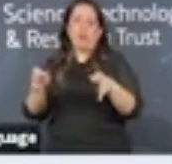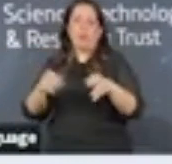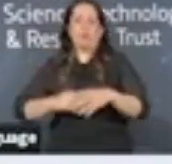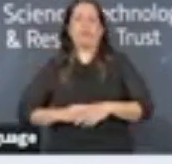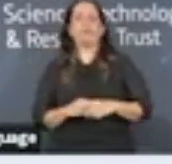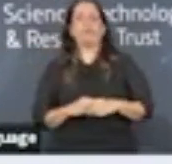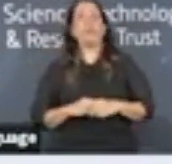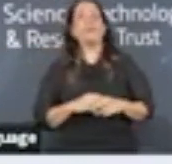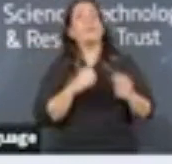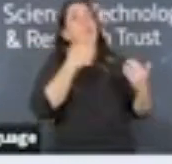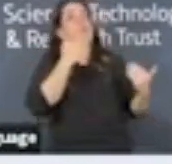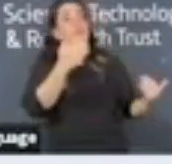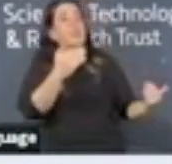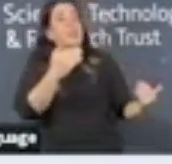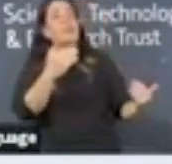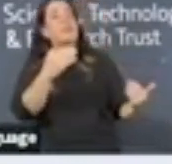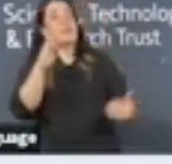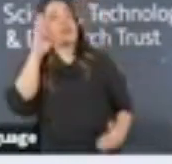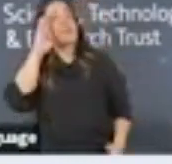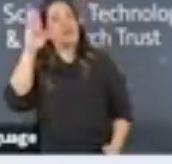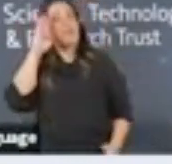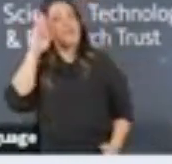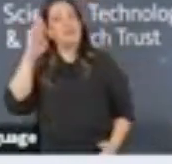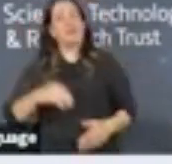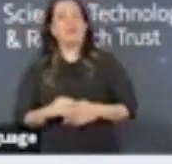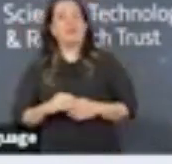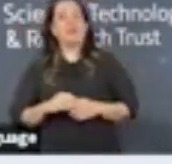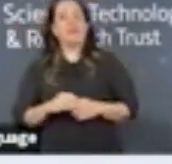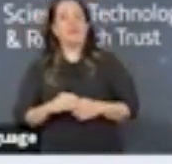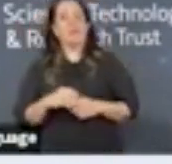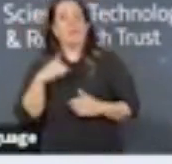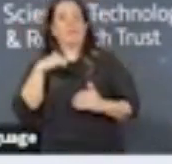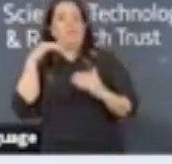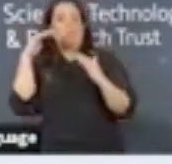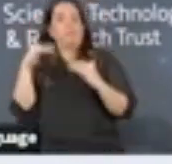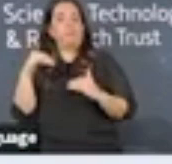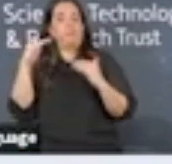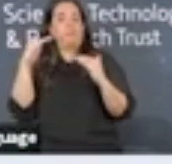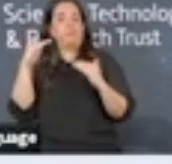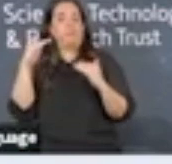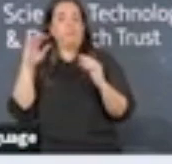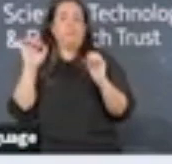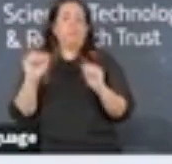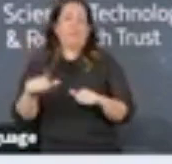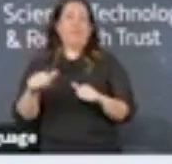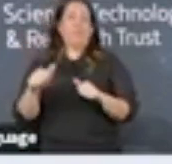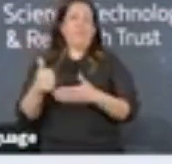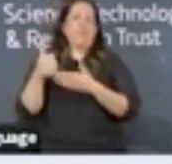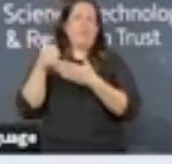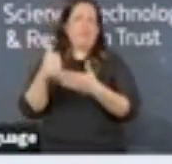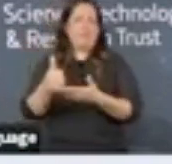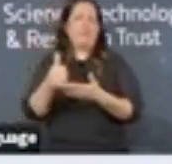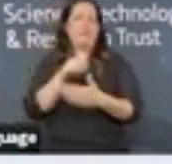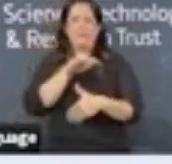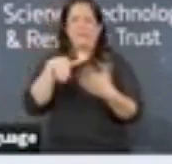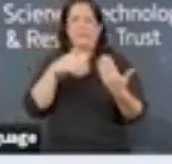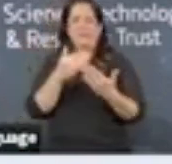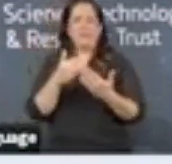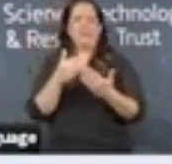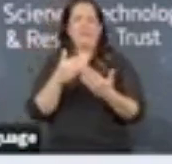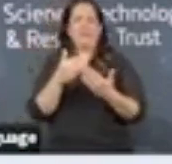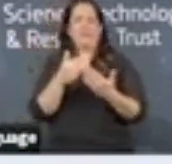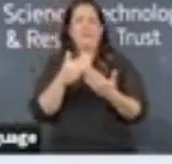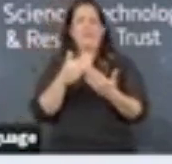Pues muchas gracias por su atención. Espero que les haya podido transmitir dónde se encuentran los